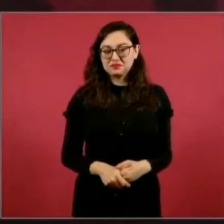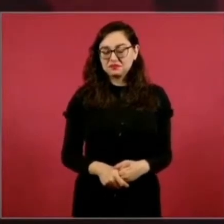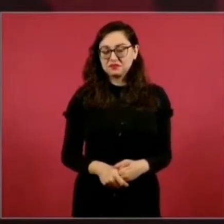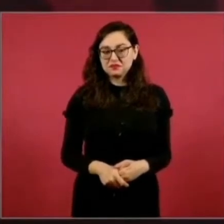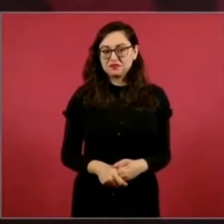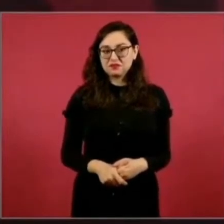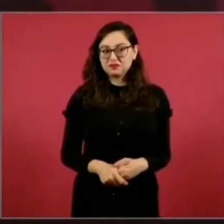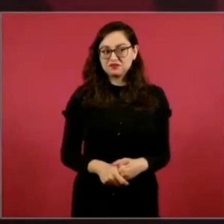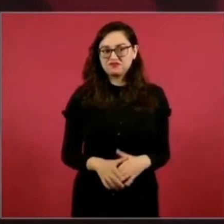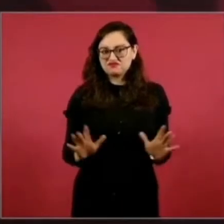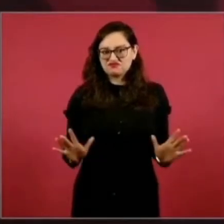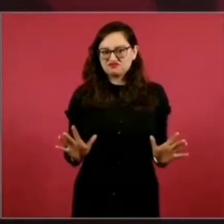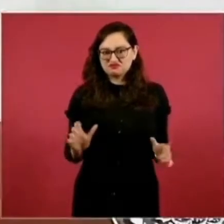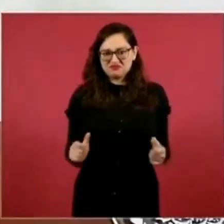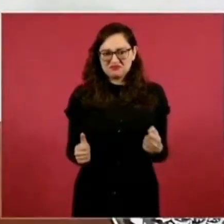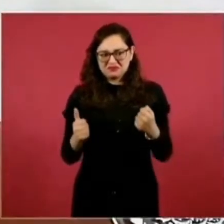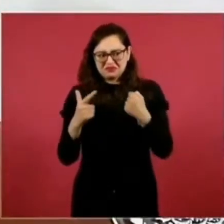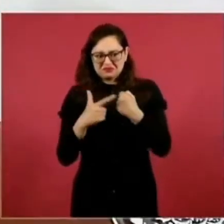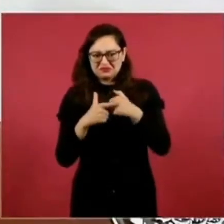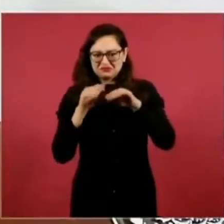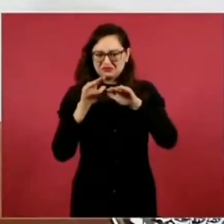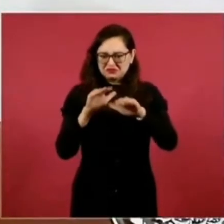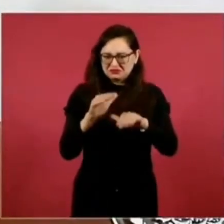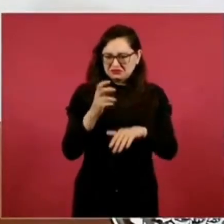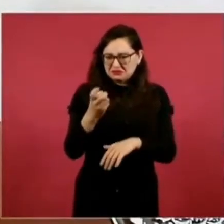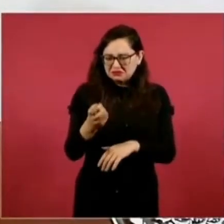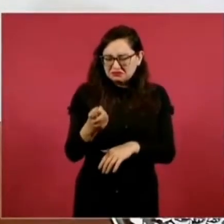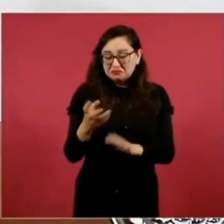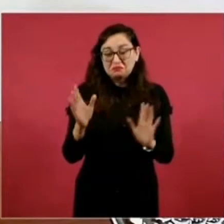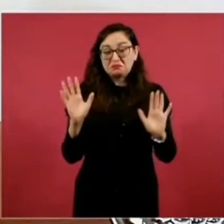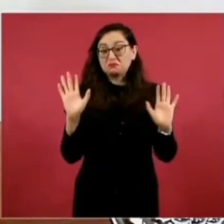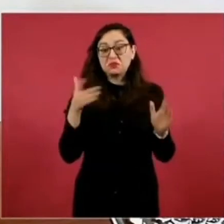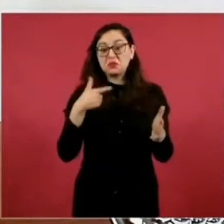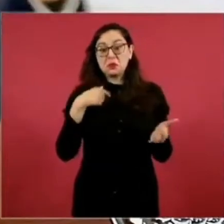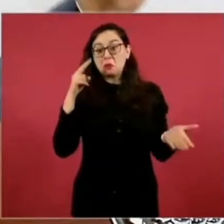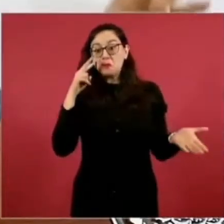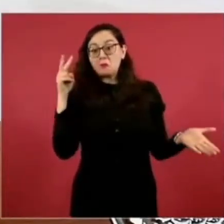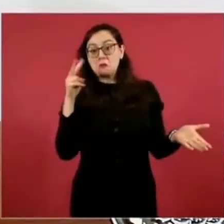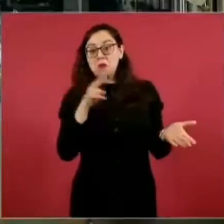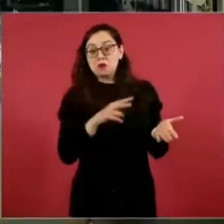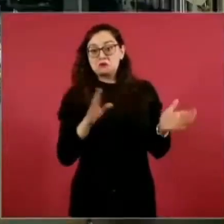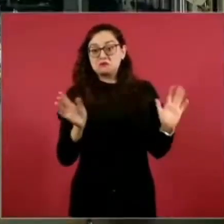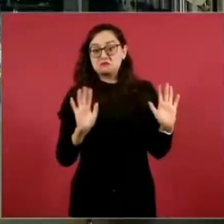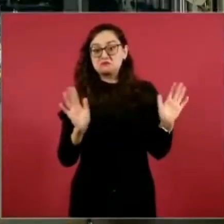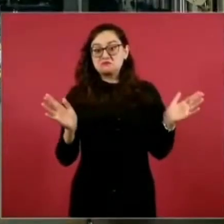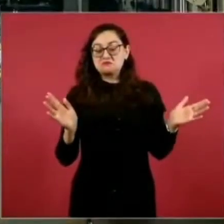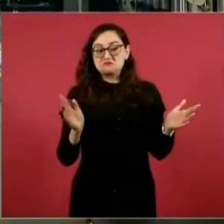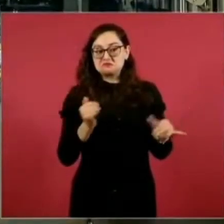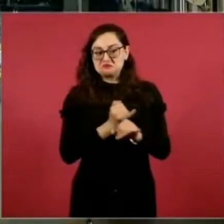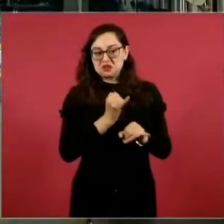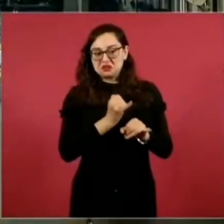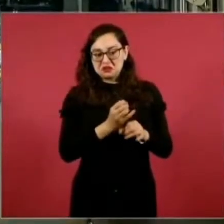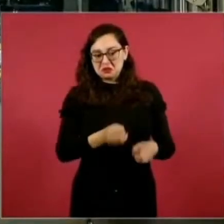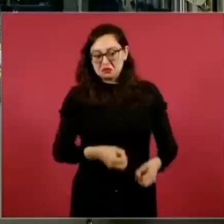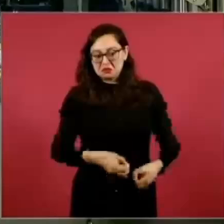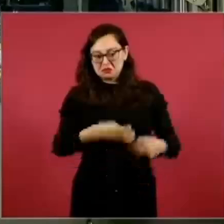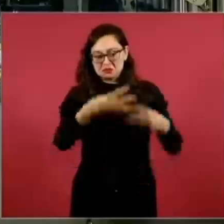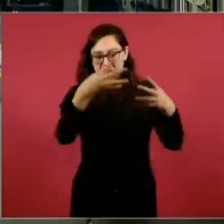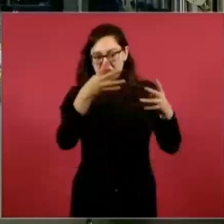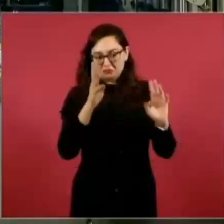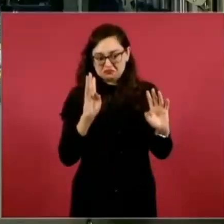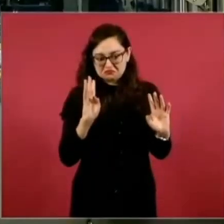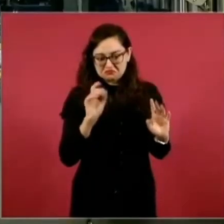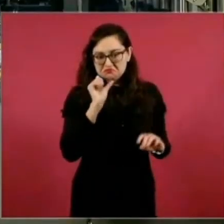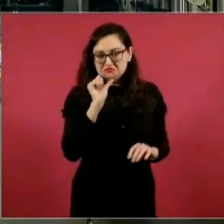saber de que sea muy famoso digo con todo respeto no sé